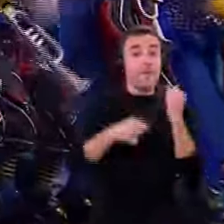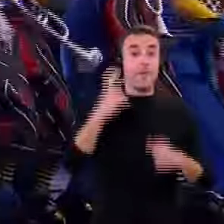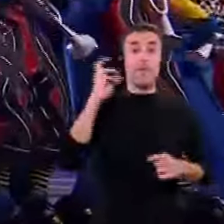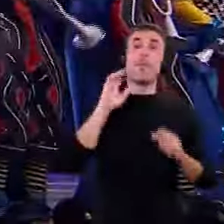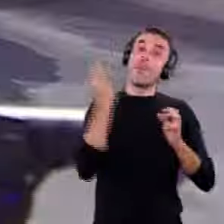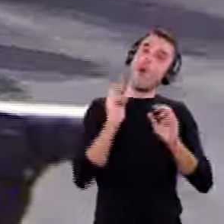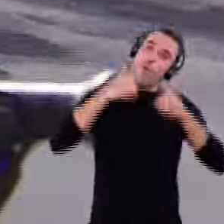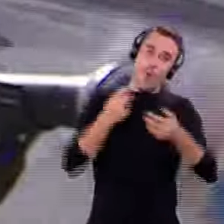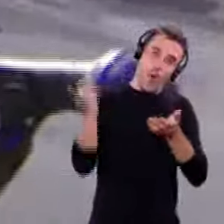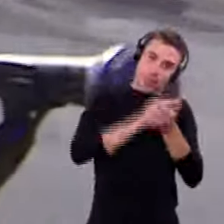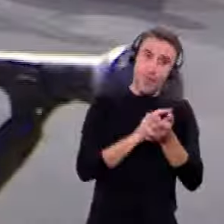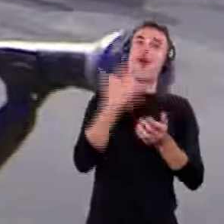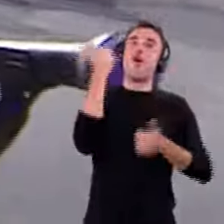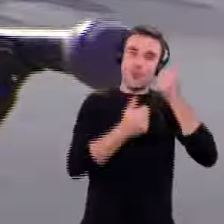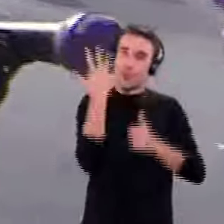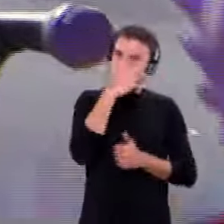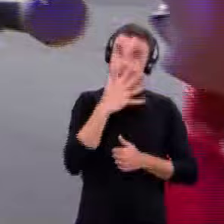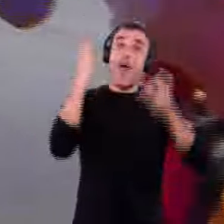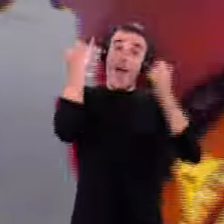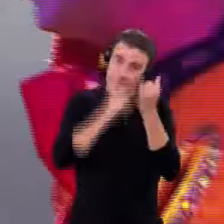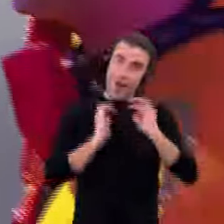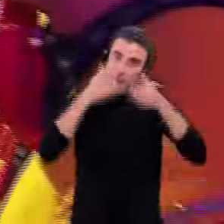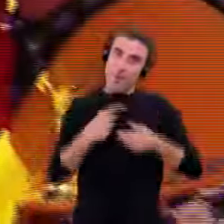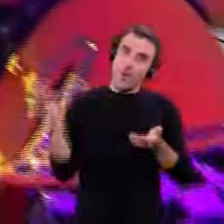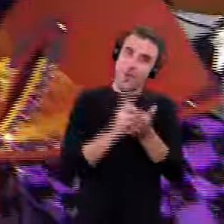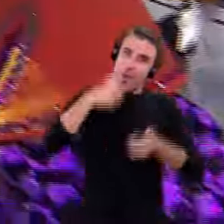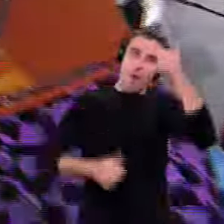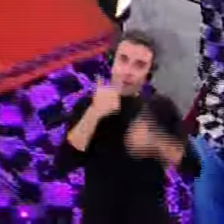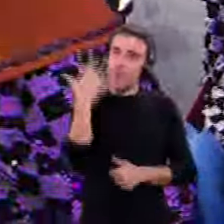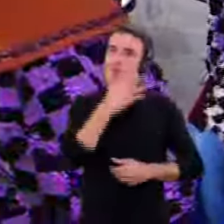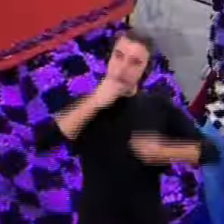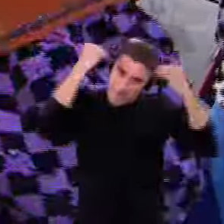murga. Esto sí volvería a ser un concurso de